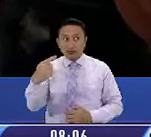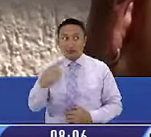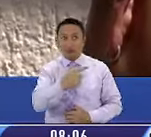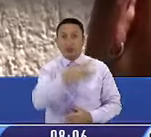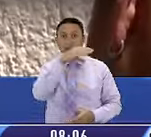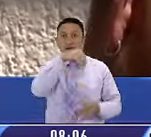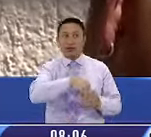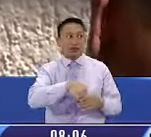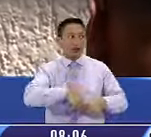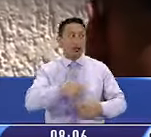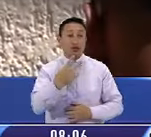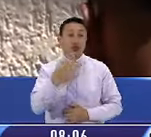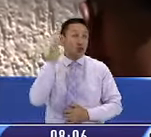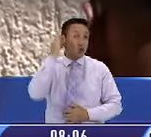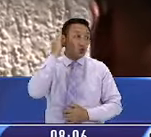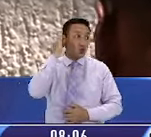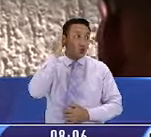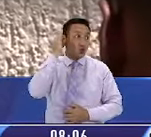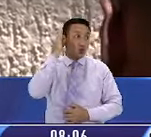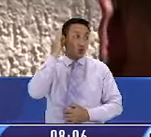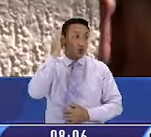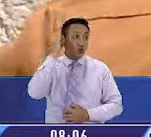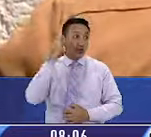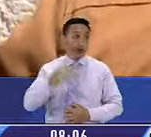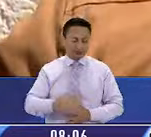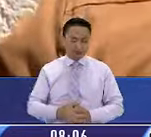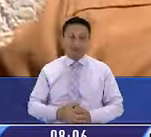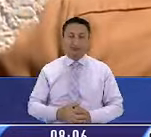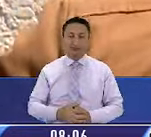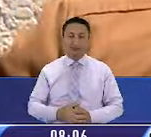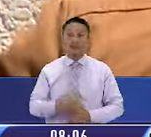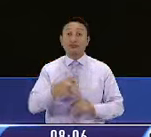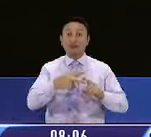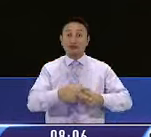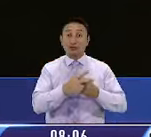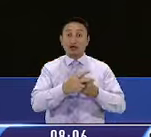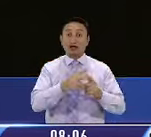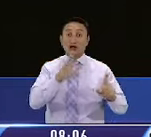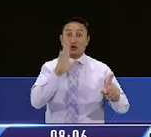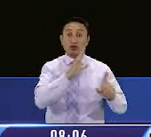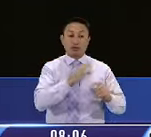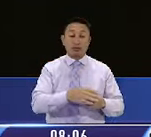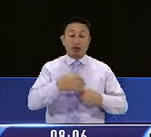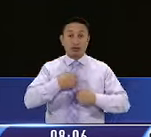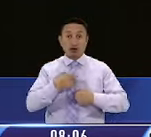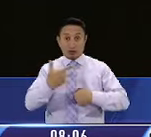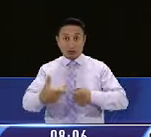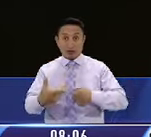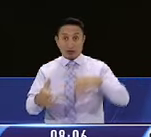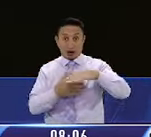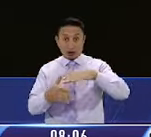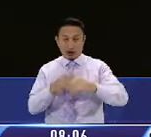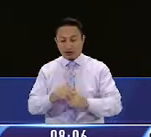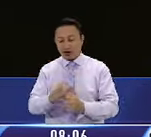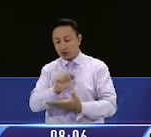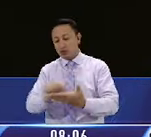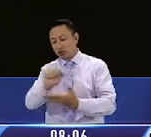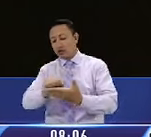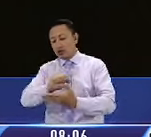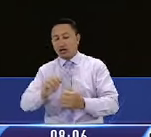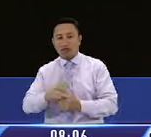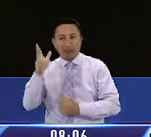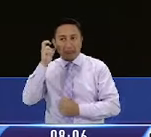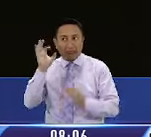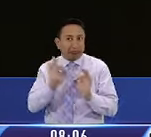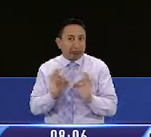inmueble estaban dos mujeres y con arma de fuego en mano empezaron a amedrentarlas. Yo estaba en la cocina lavando los trastes, no escuché nada, no